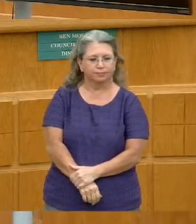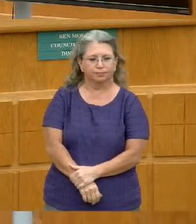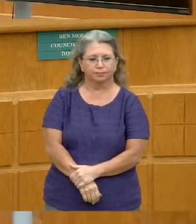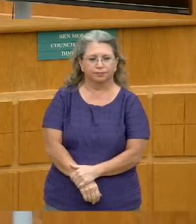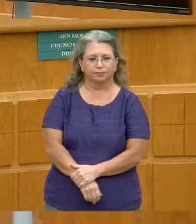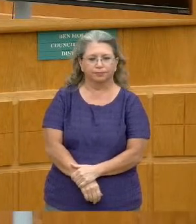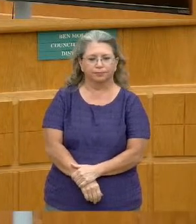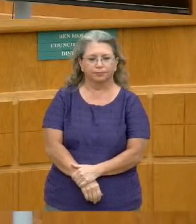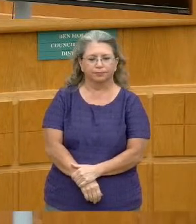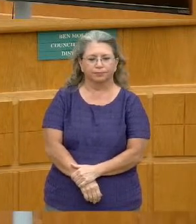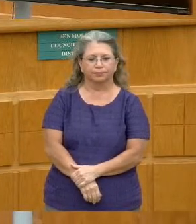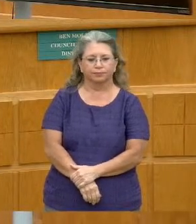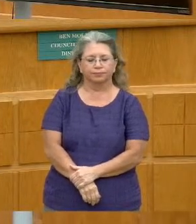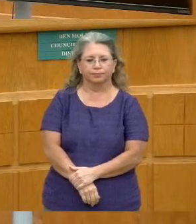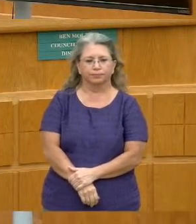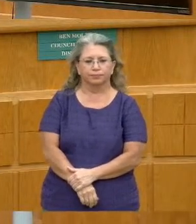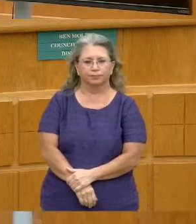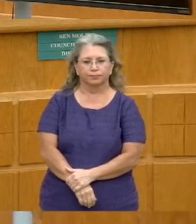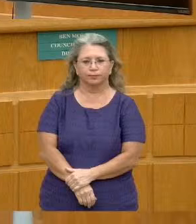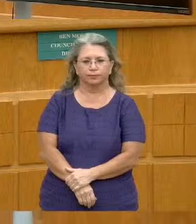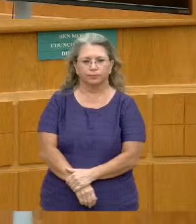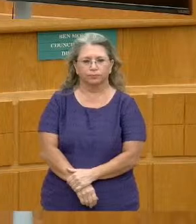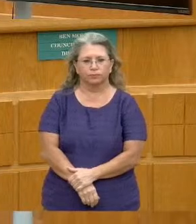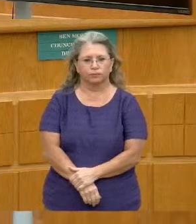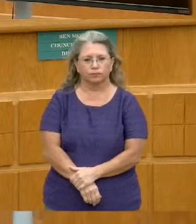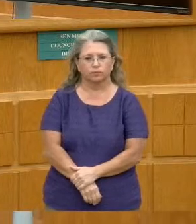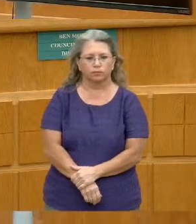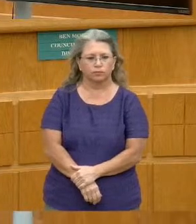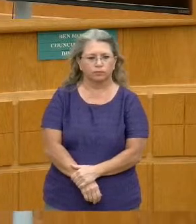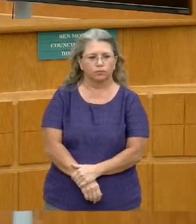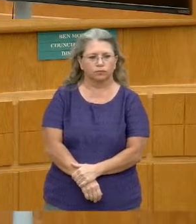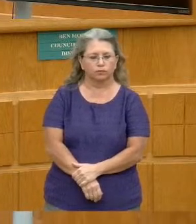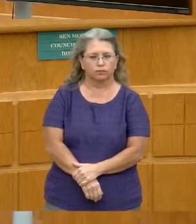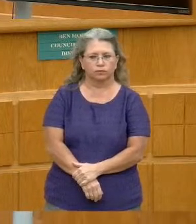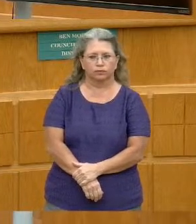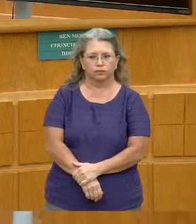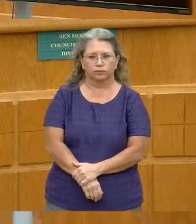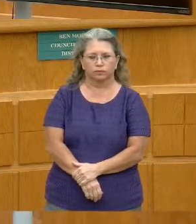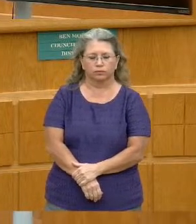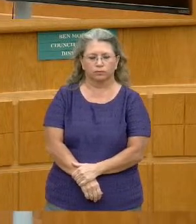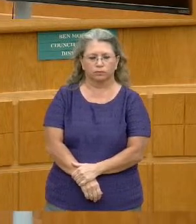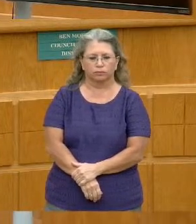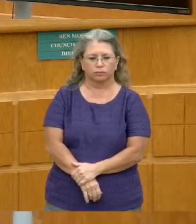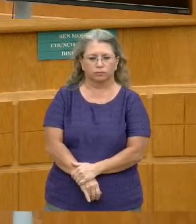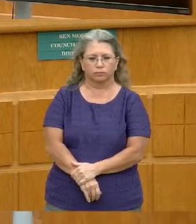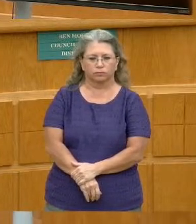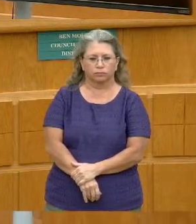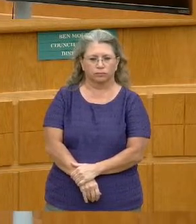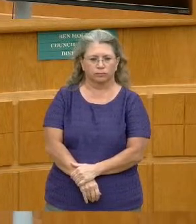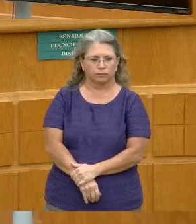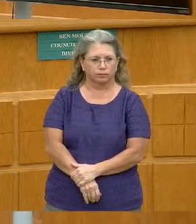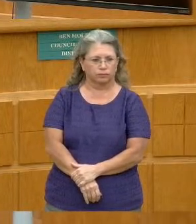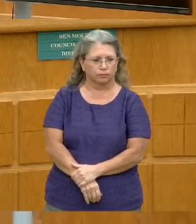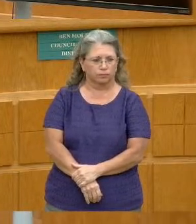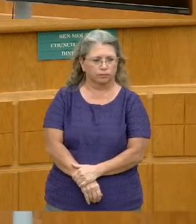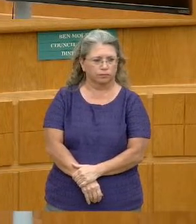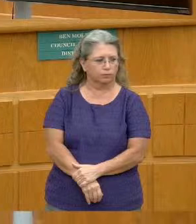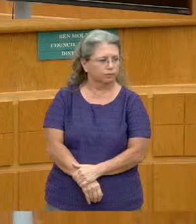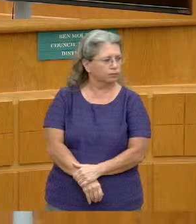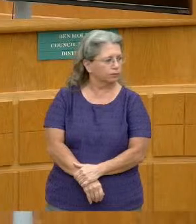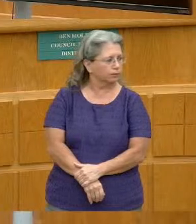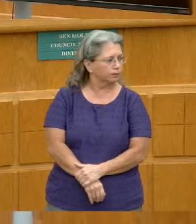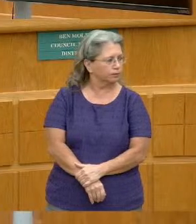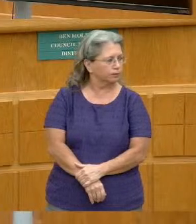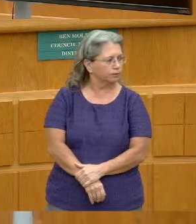casos. 272 de los 1,840 casos se han recuperado por completo. 93 personas continúan en el hospital.